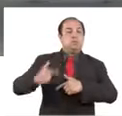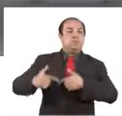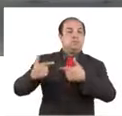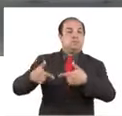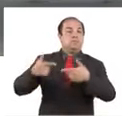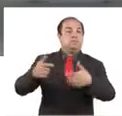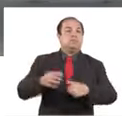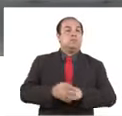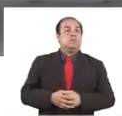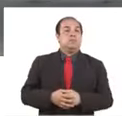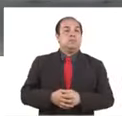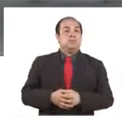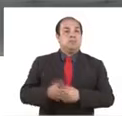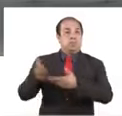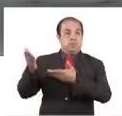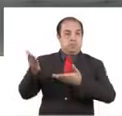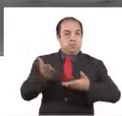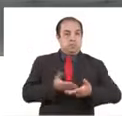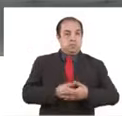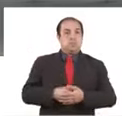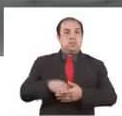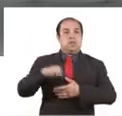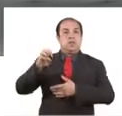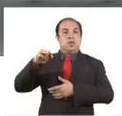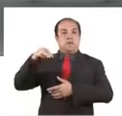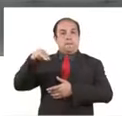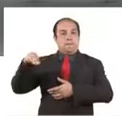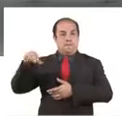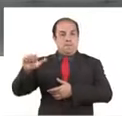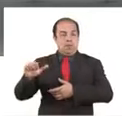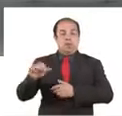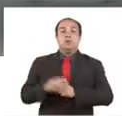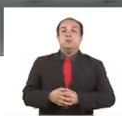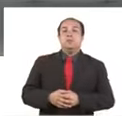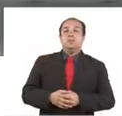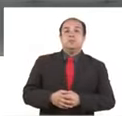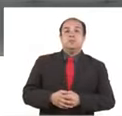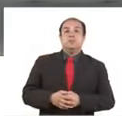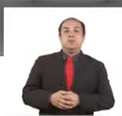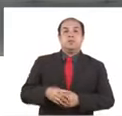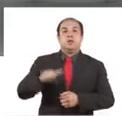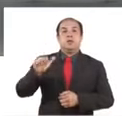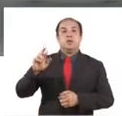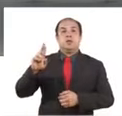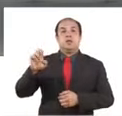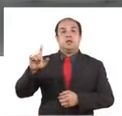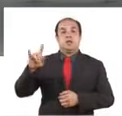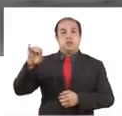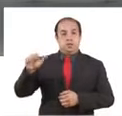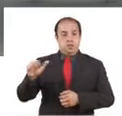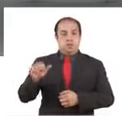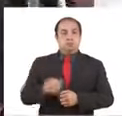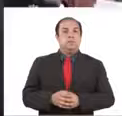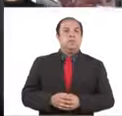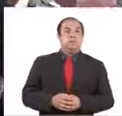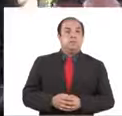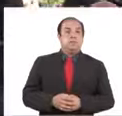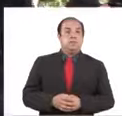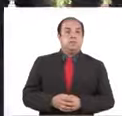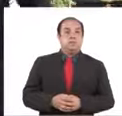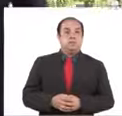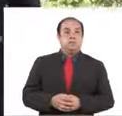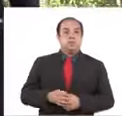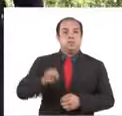Recibamos a Correa Razo Emma Teresa, Guzmán Guzmán Arelia y Carrillo